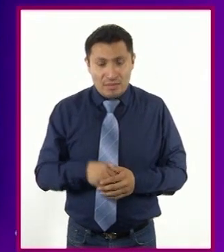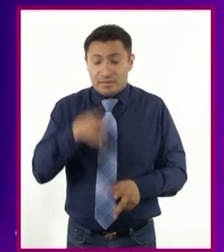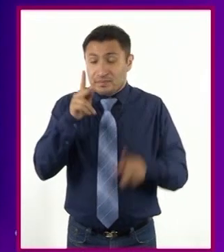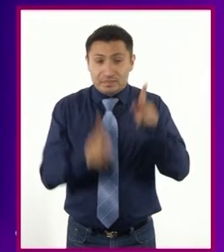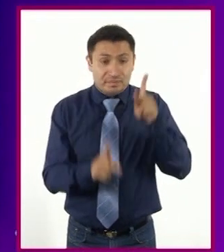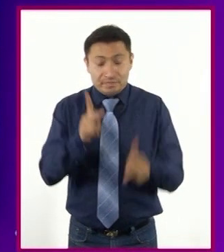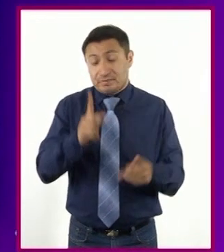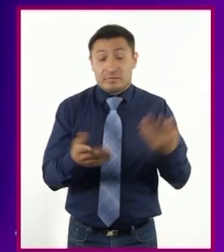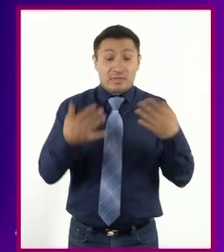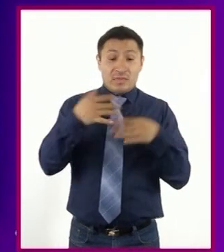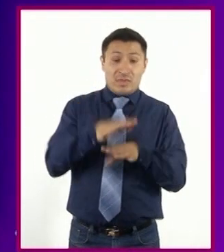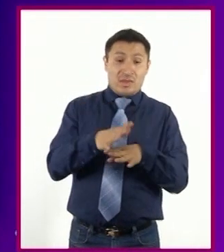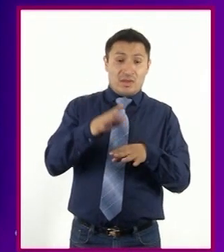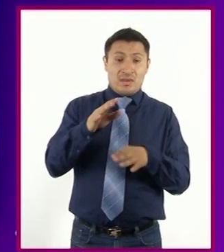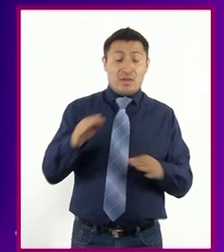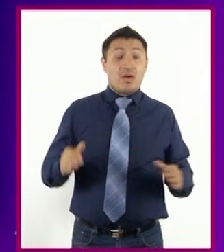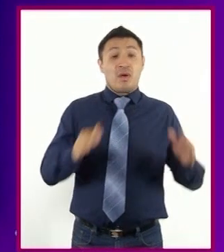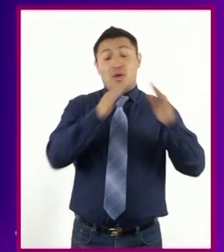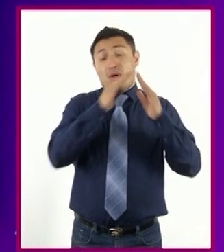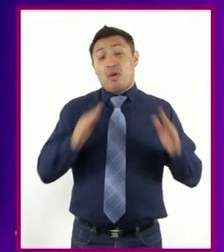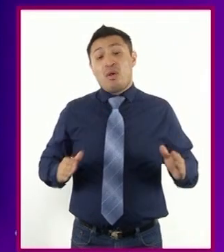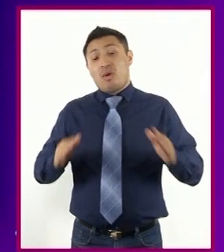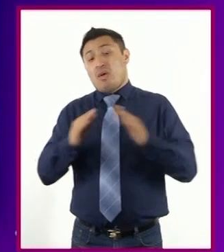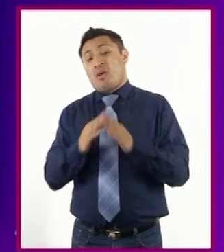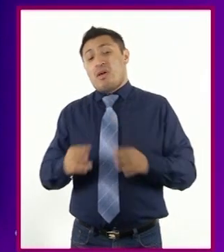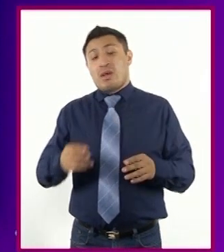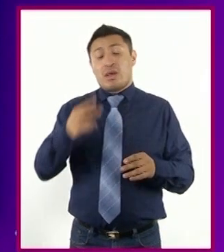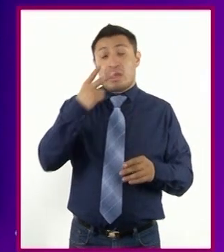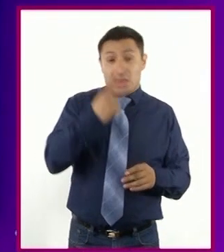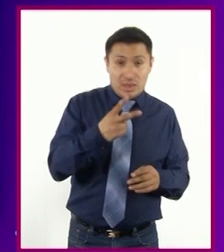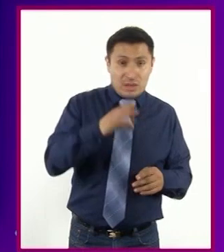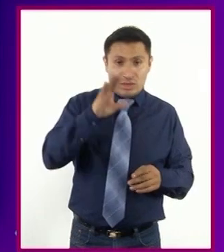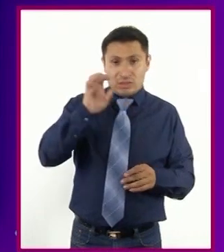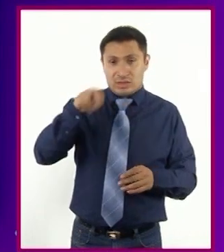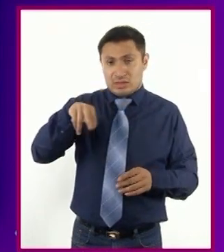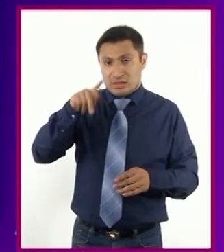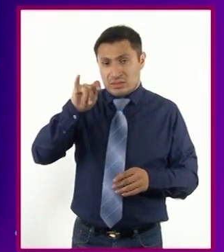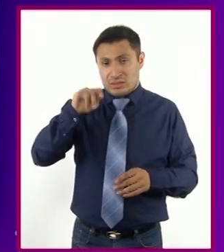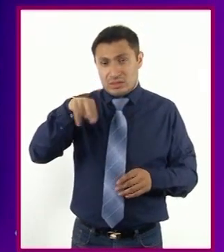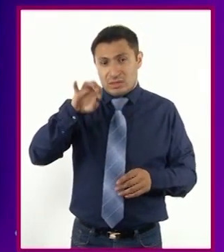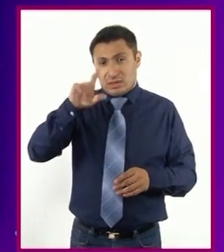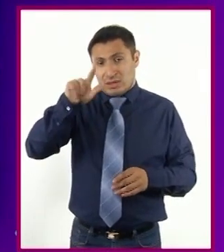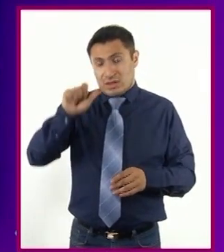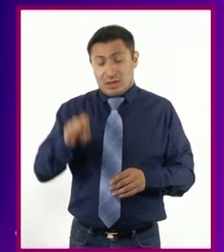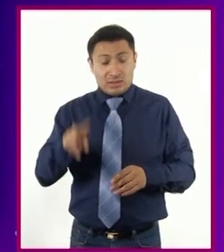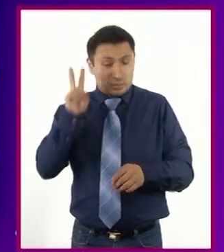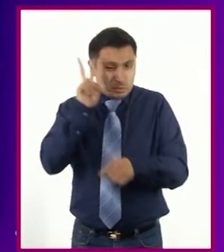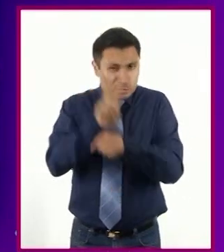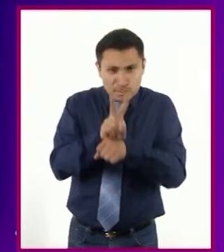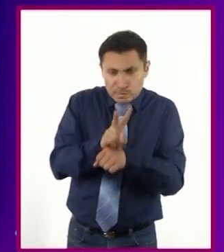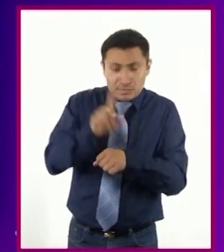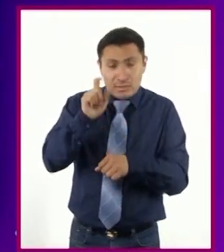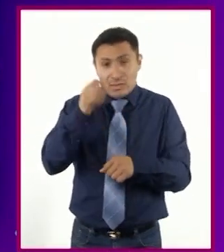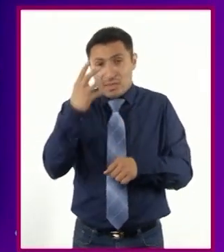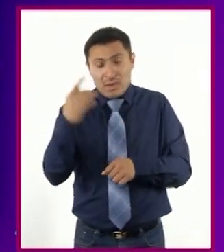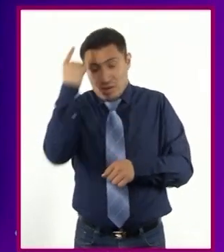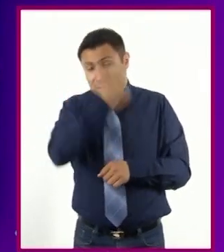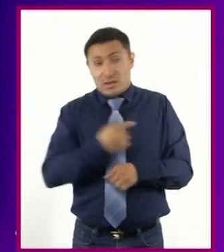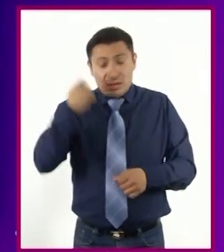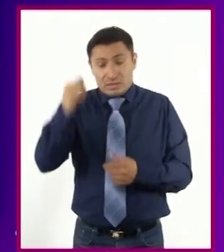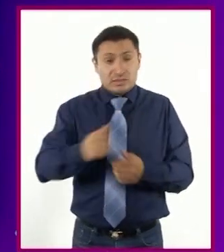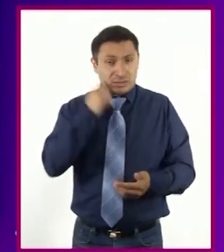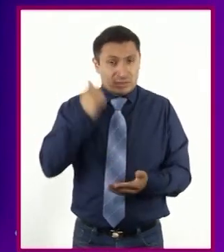hablaban de los cerros y de los 2 centinelas que vigilaban las 24 horas la